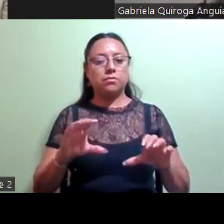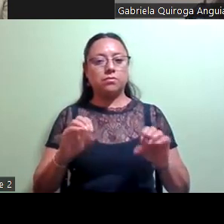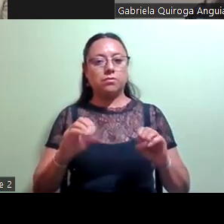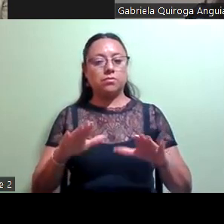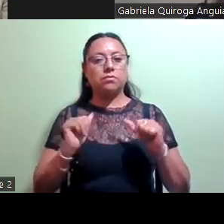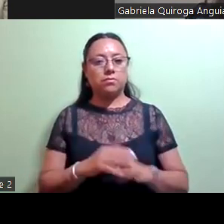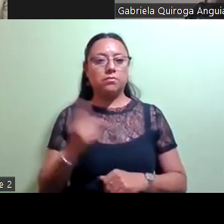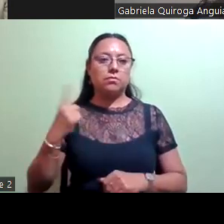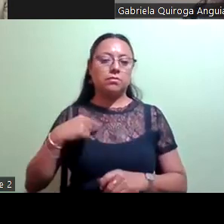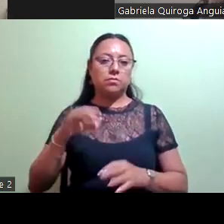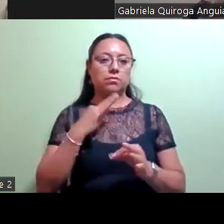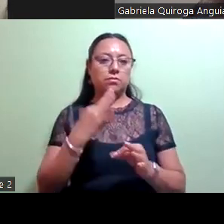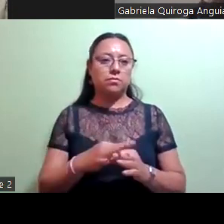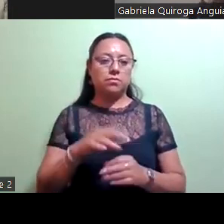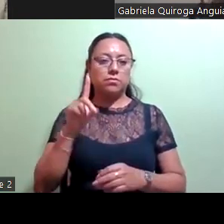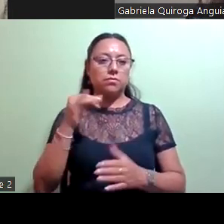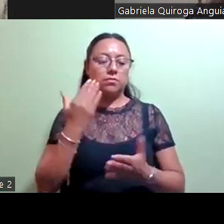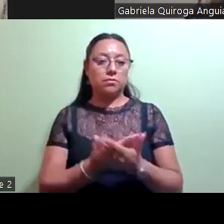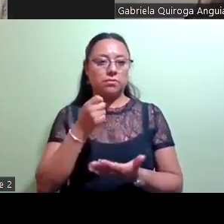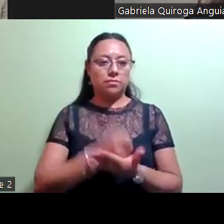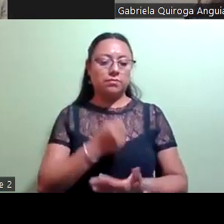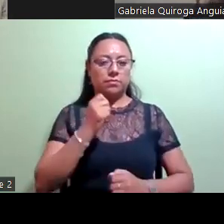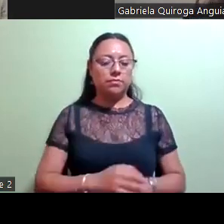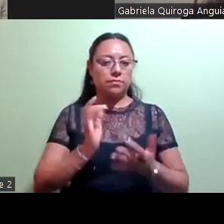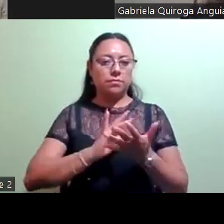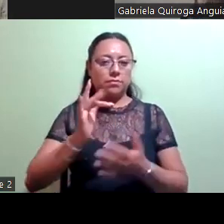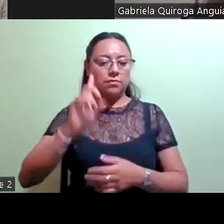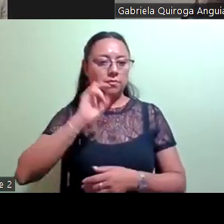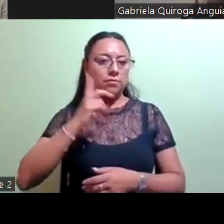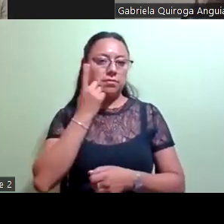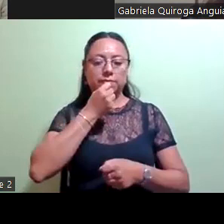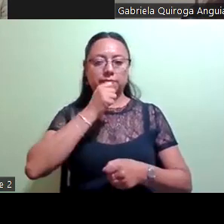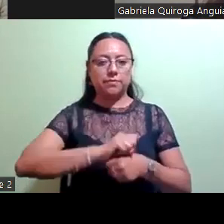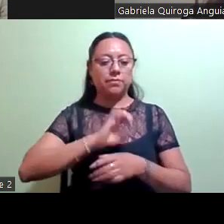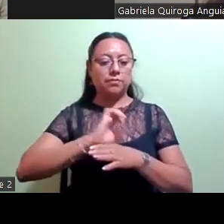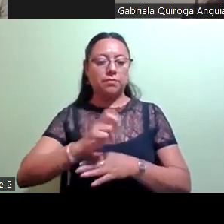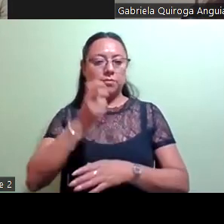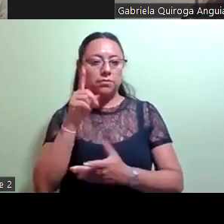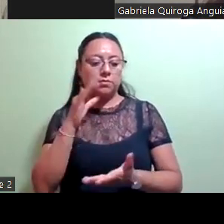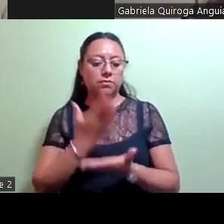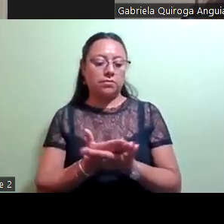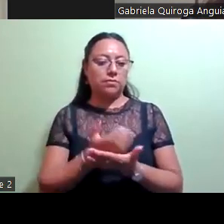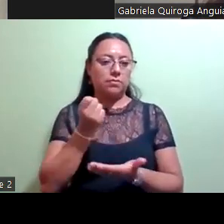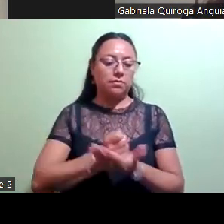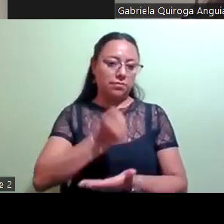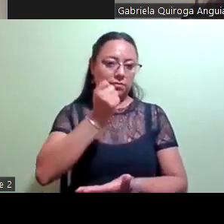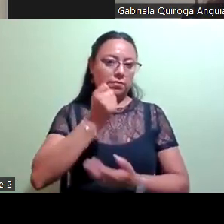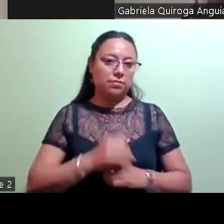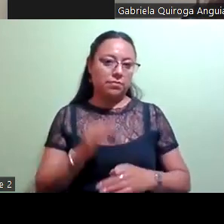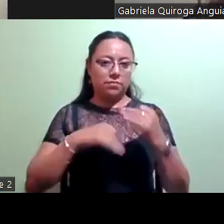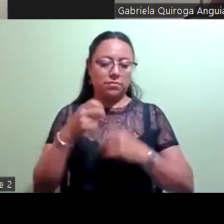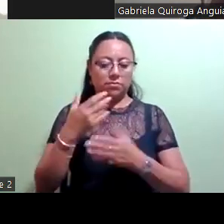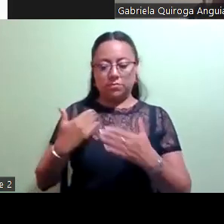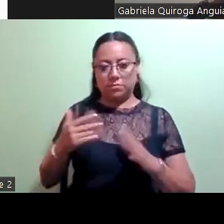instrucción, diputado presidente, se aprueba el dictamen. Gracias, diputada secretaria. En consecuencia, queda aprobado el dictamen por lo antes